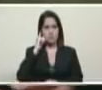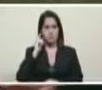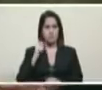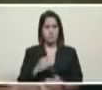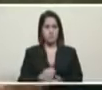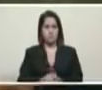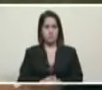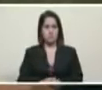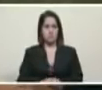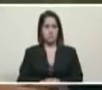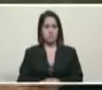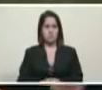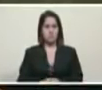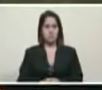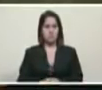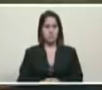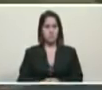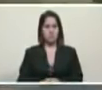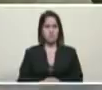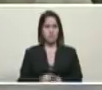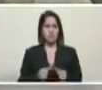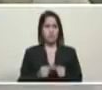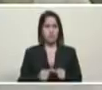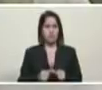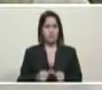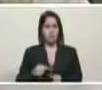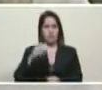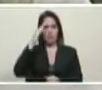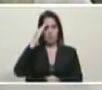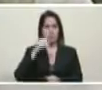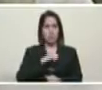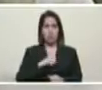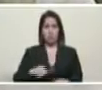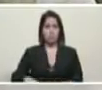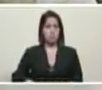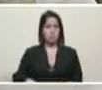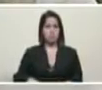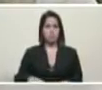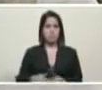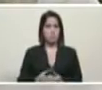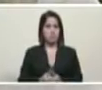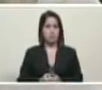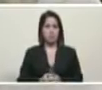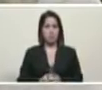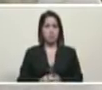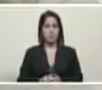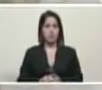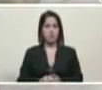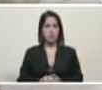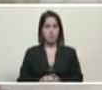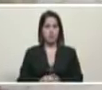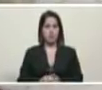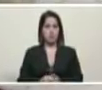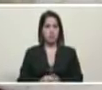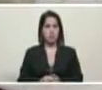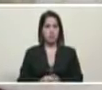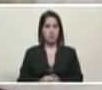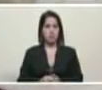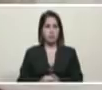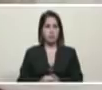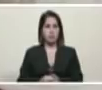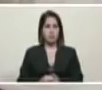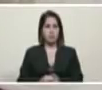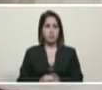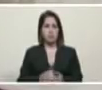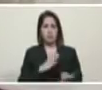Continúa entonces el presidente Nicolás Maduro Moros. Allí apreciamos colocando esta condecoración al